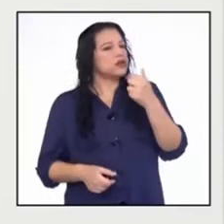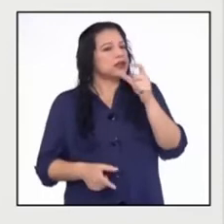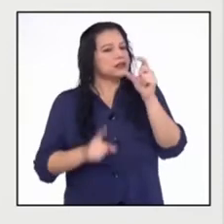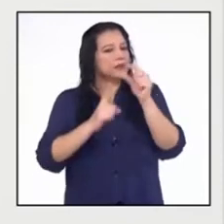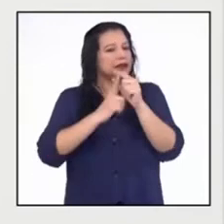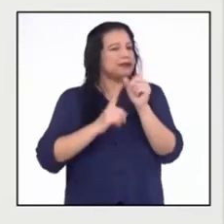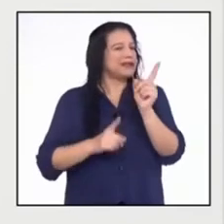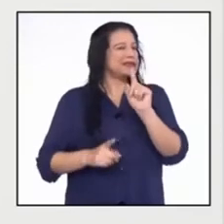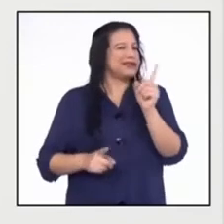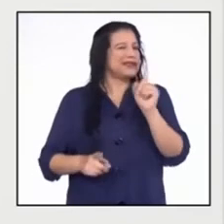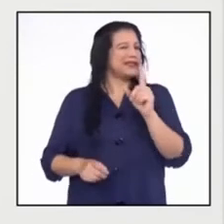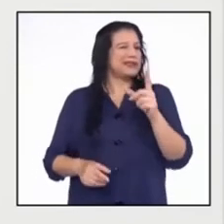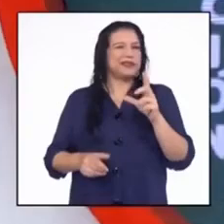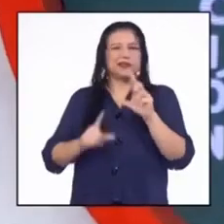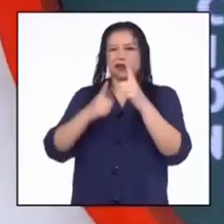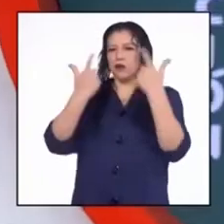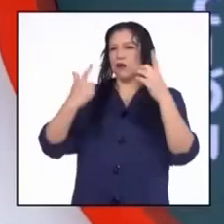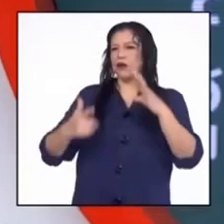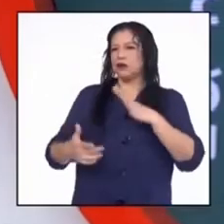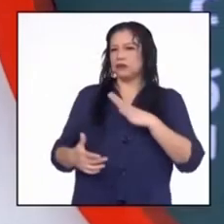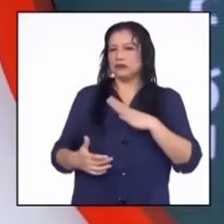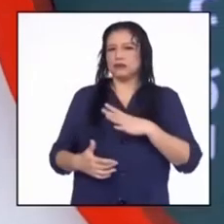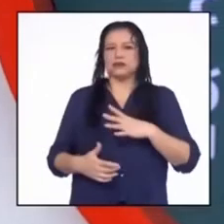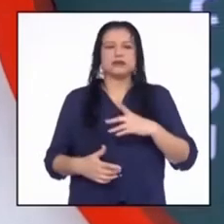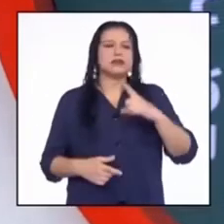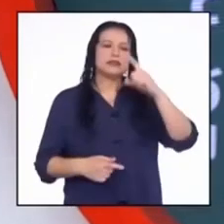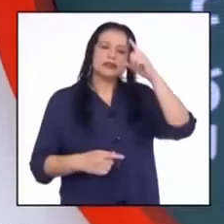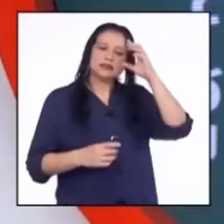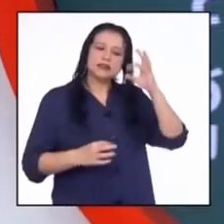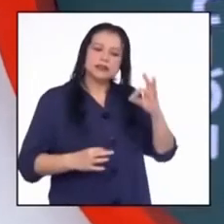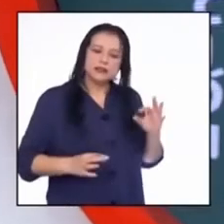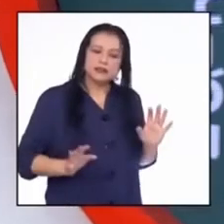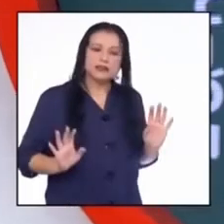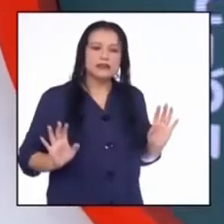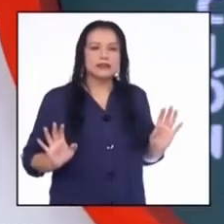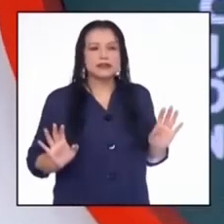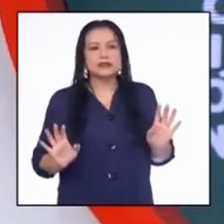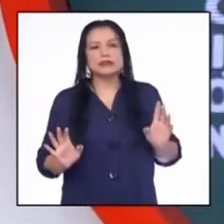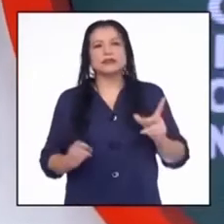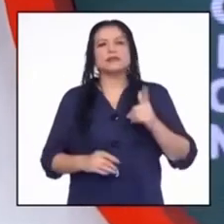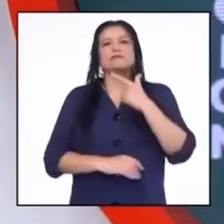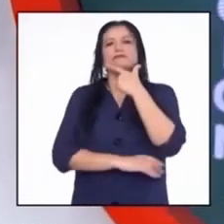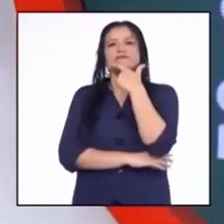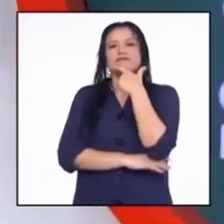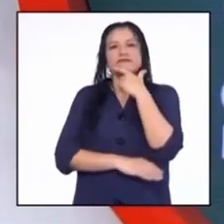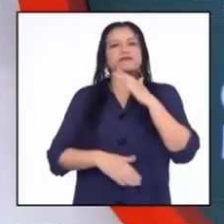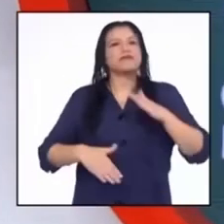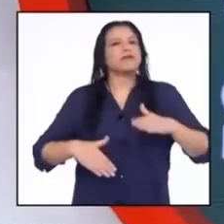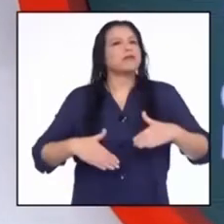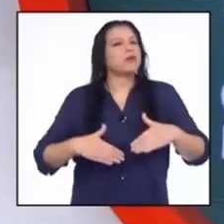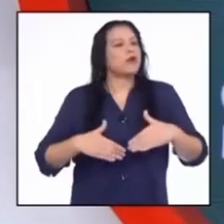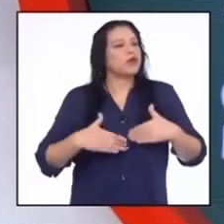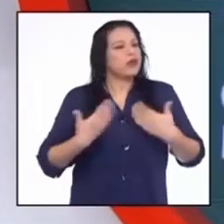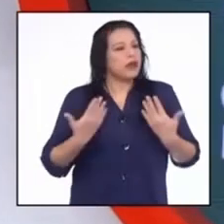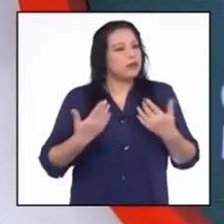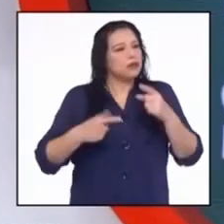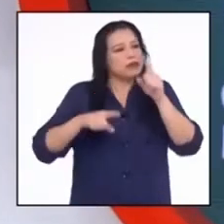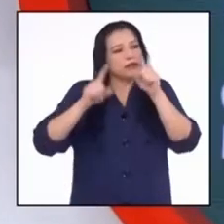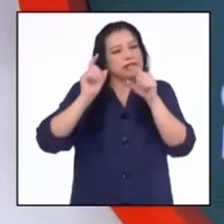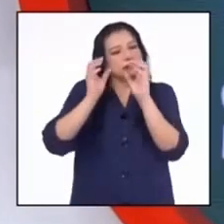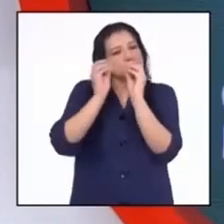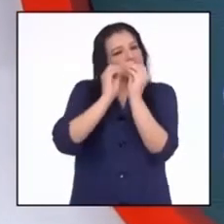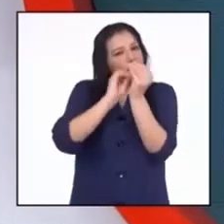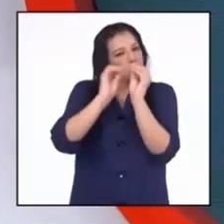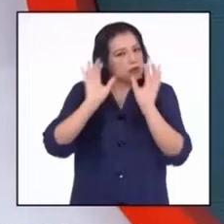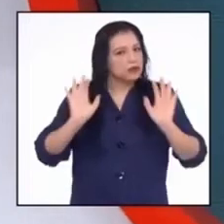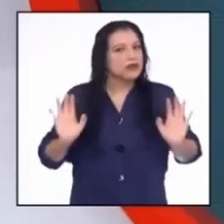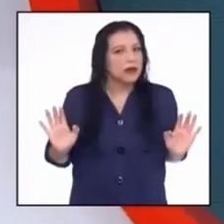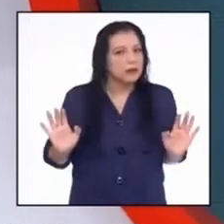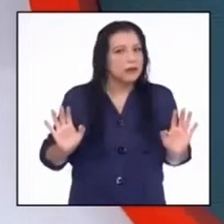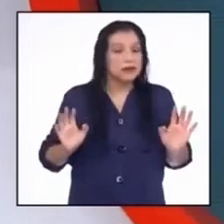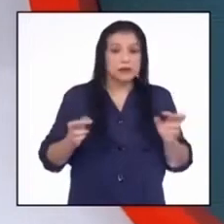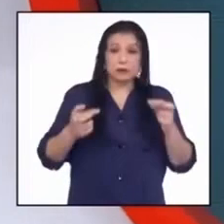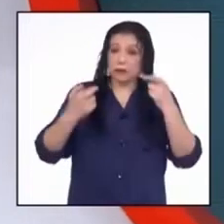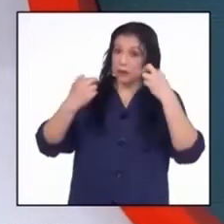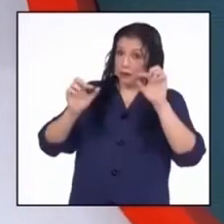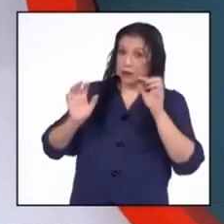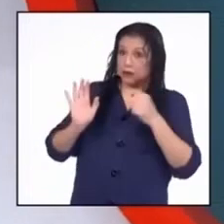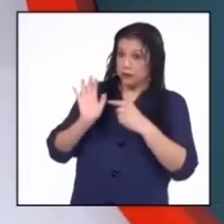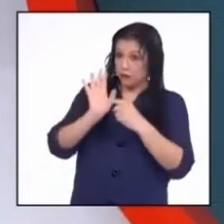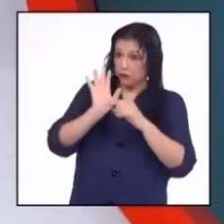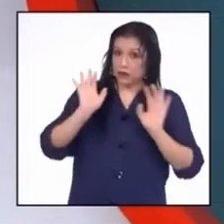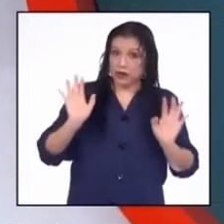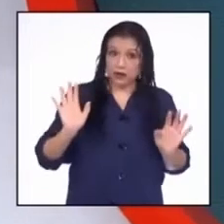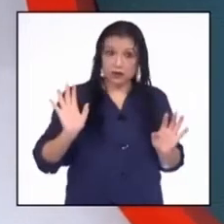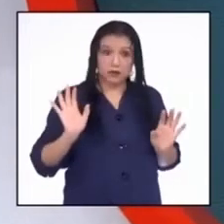correctas para el lenguaje, creo. Me parece que podríamos hacer algunos ajustes, si me permite